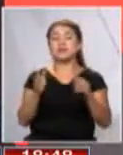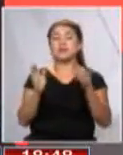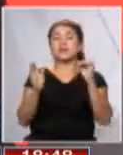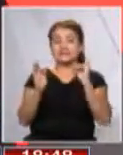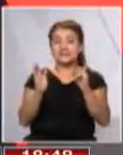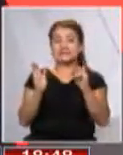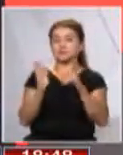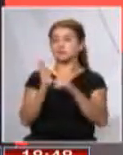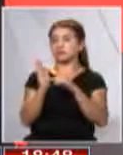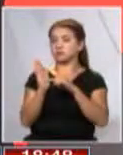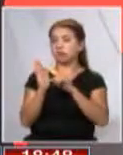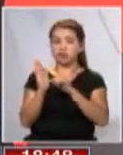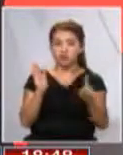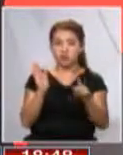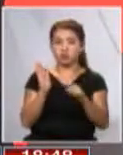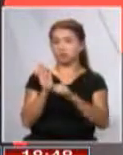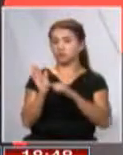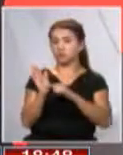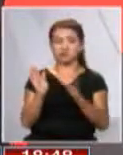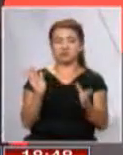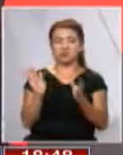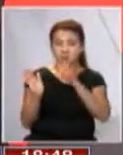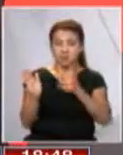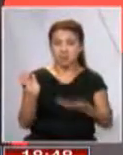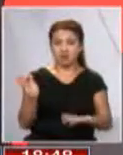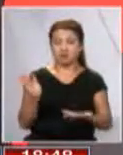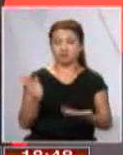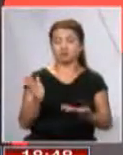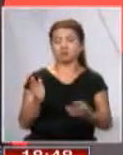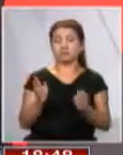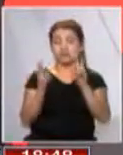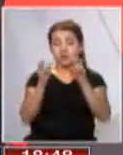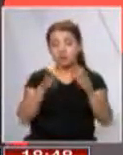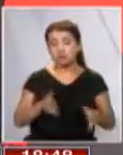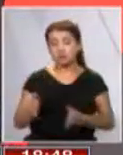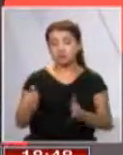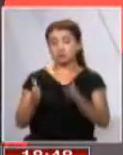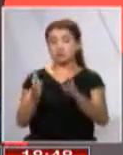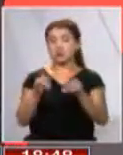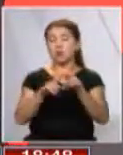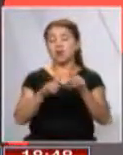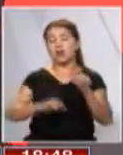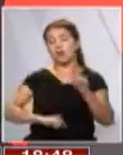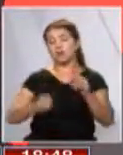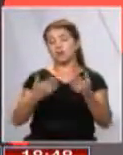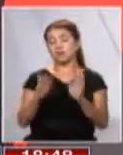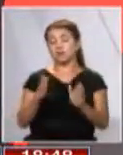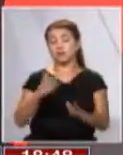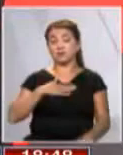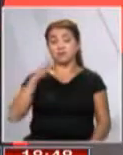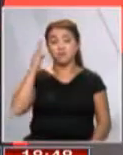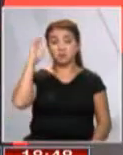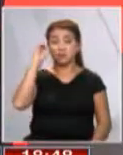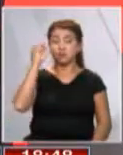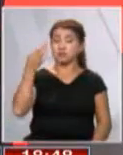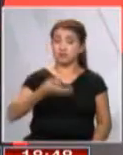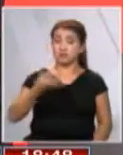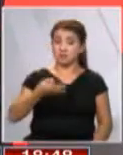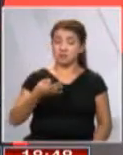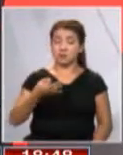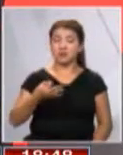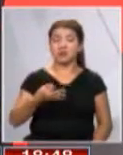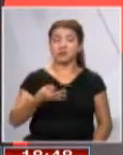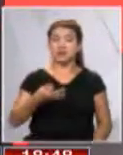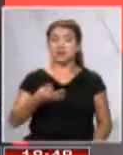tal vez enmascarar un tema que sí nos conduce al tema del aborto libre y en ese sentido mi opinión es que efectivamente uno está